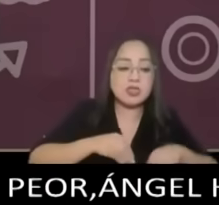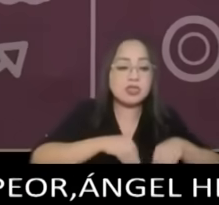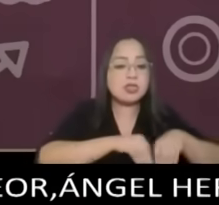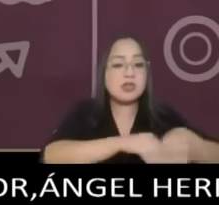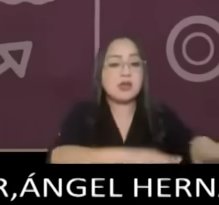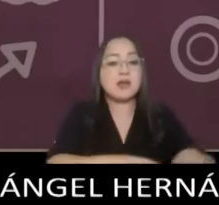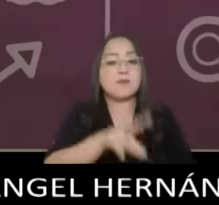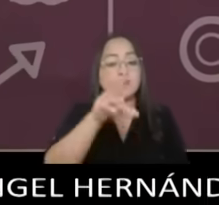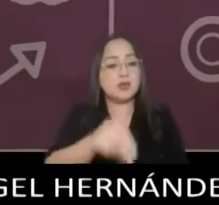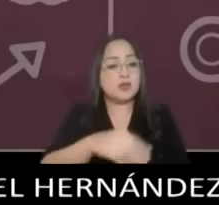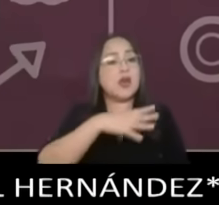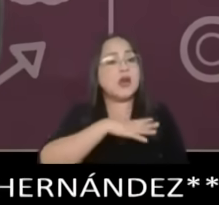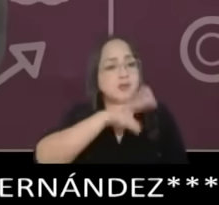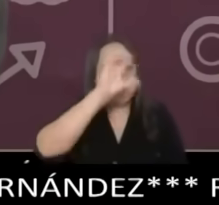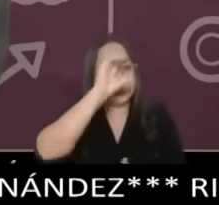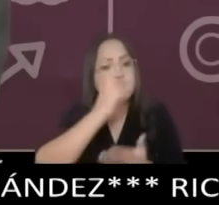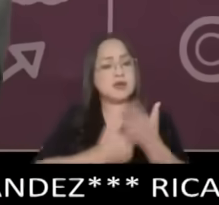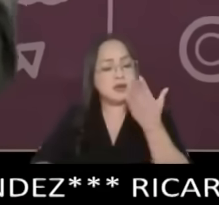prestigio.